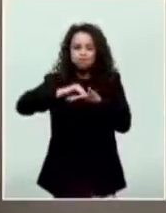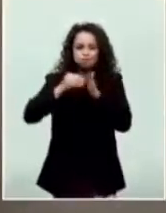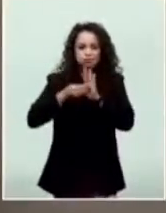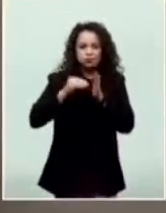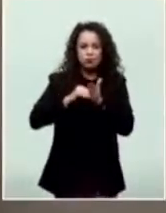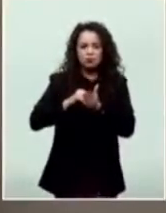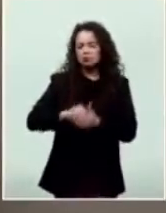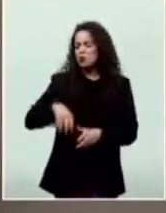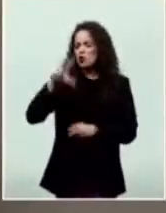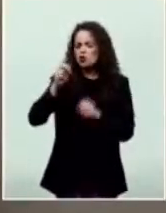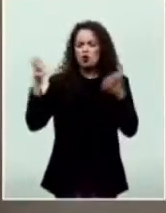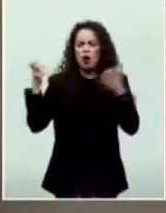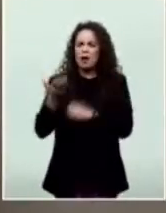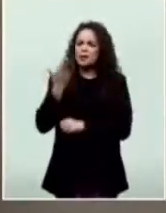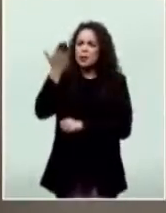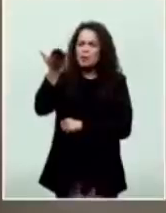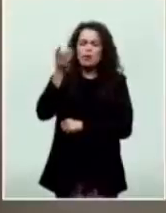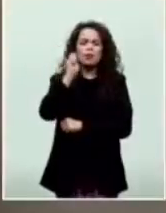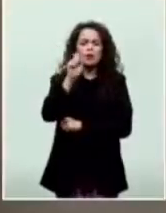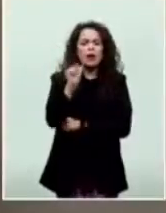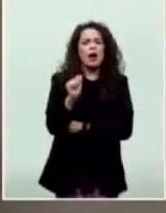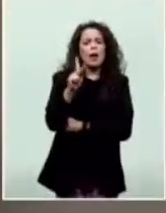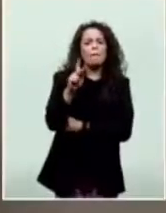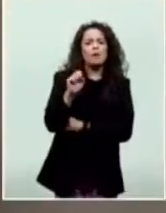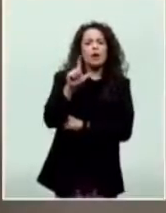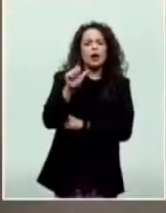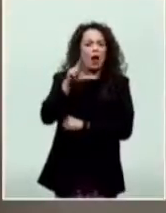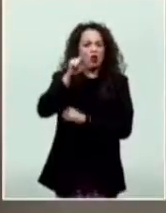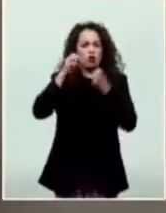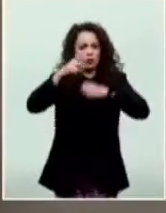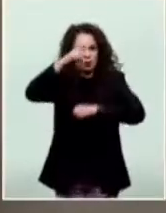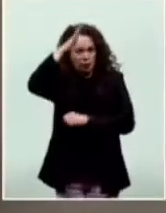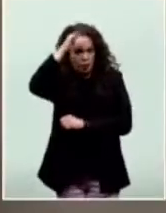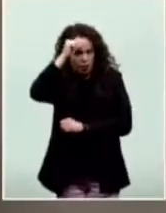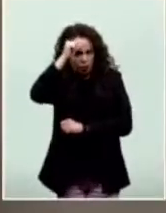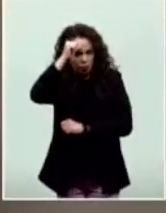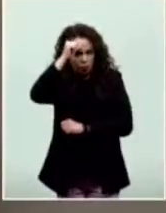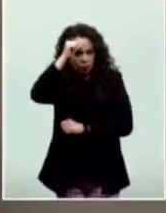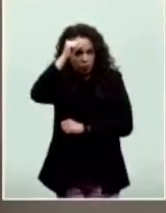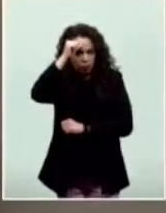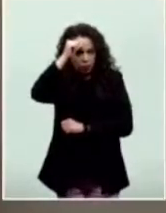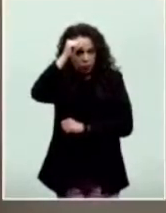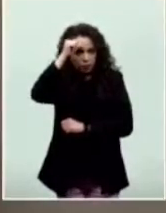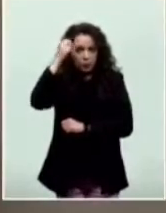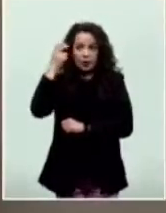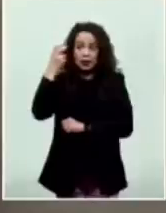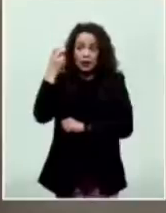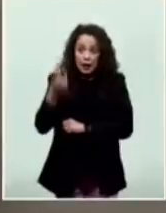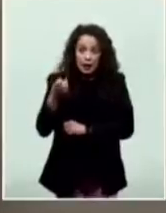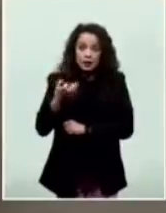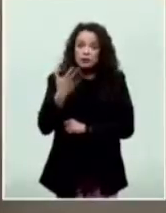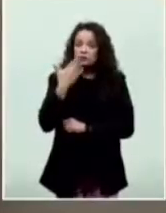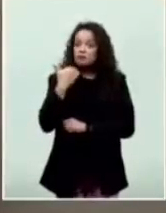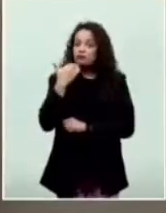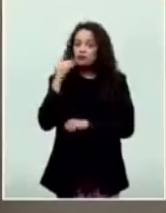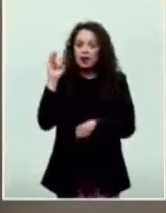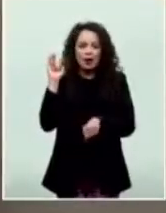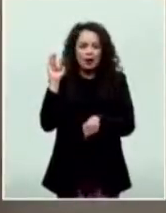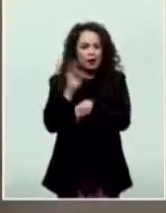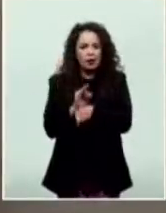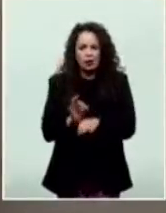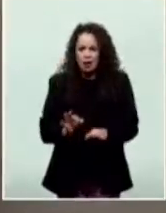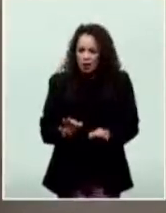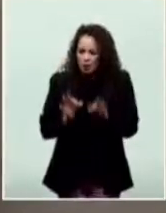se le pasa el plazo para apelar, ¿esta falta de defensa adecuada